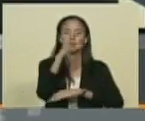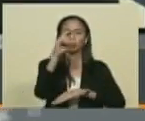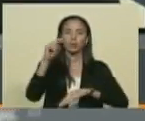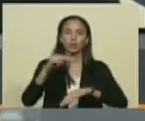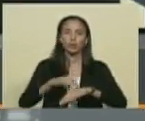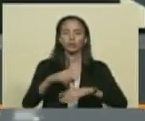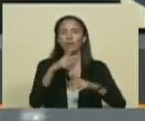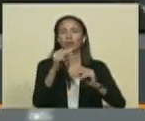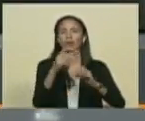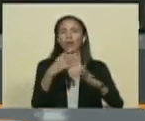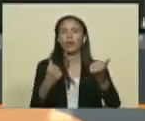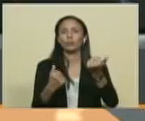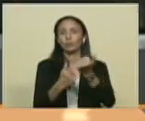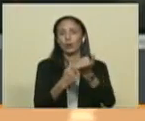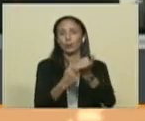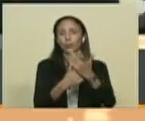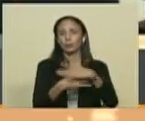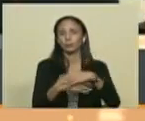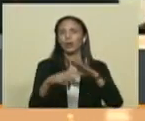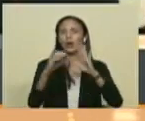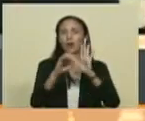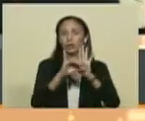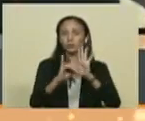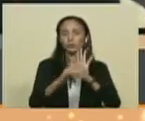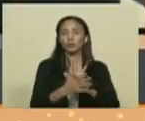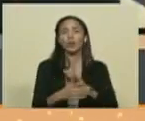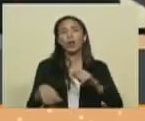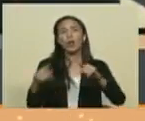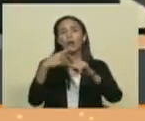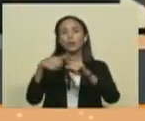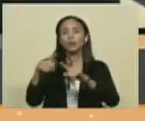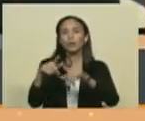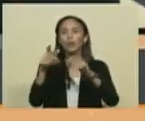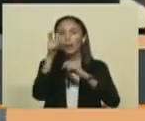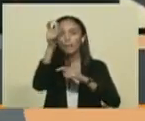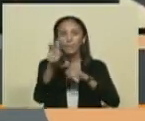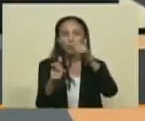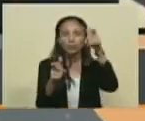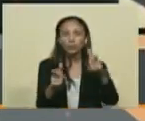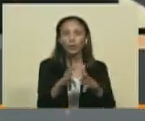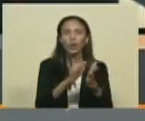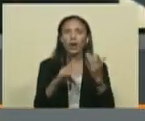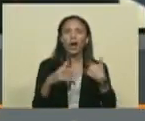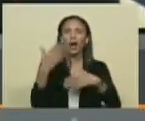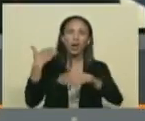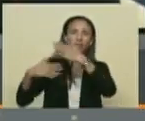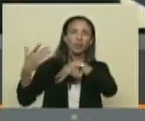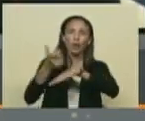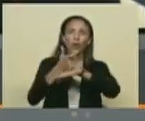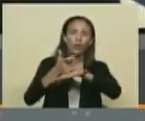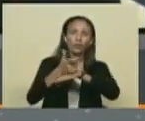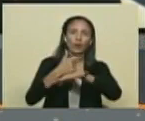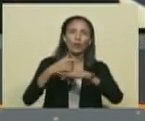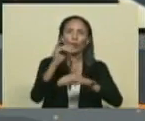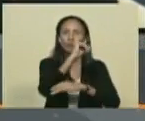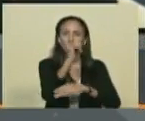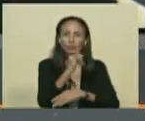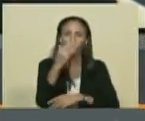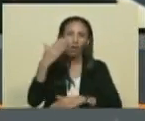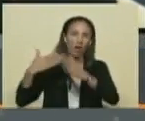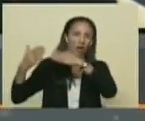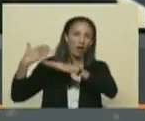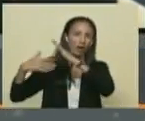en desacato, y también algunos otros representantes como Manuel Rosales, Timoteo Zambrano, que también se encuentra en esta nación,